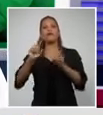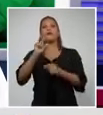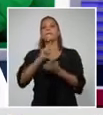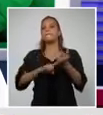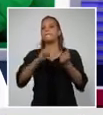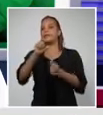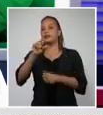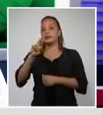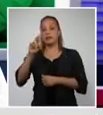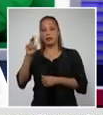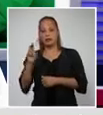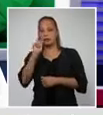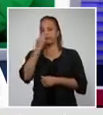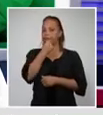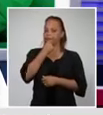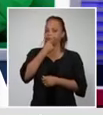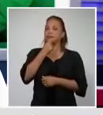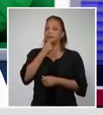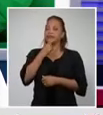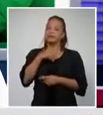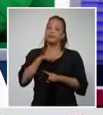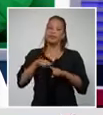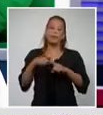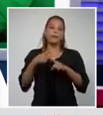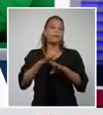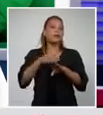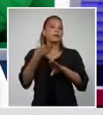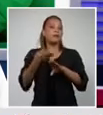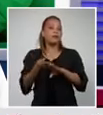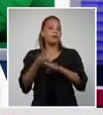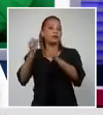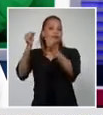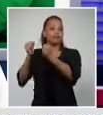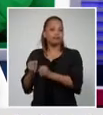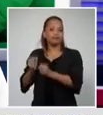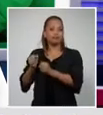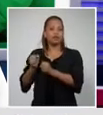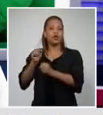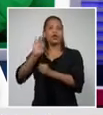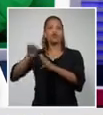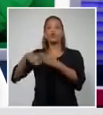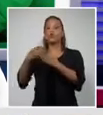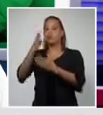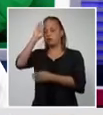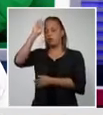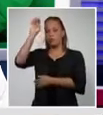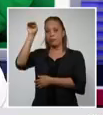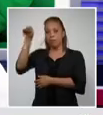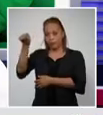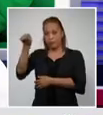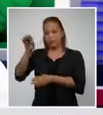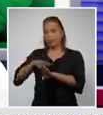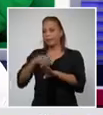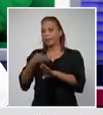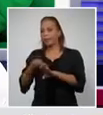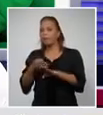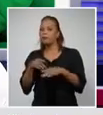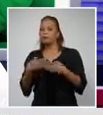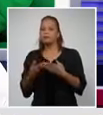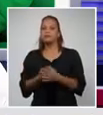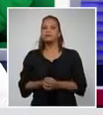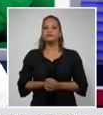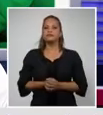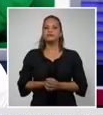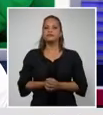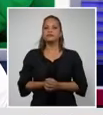lamentablemente después de una estadía de 8 días en el hospital y